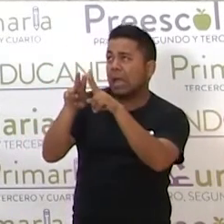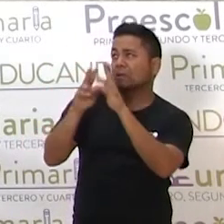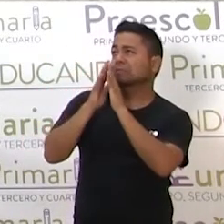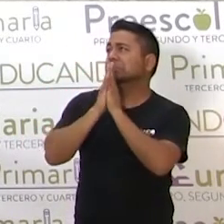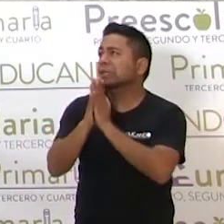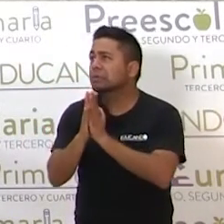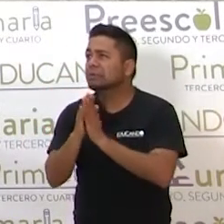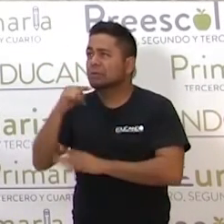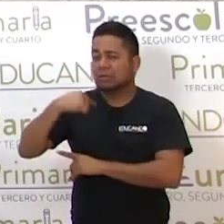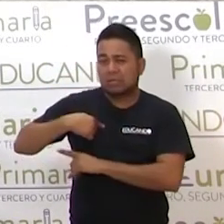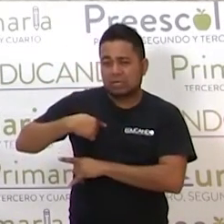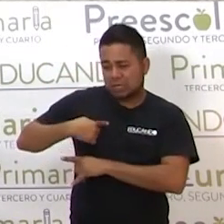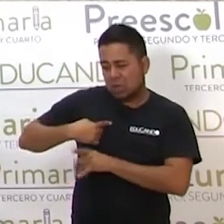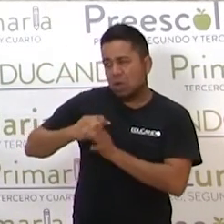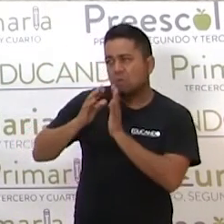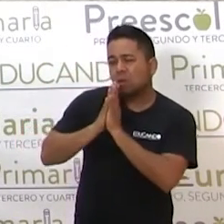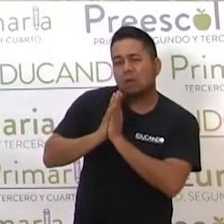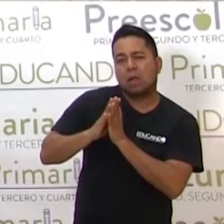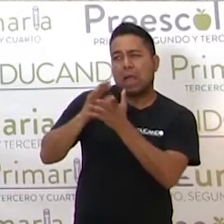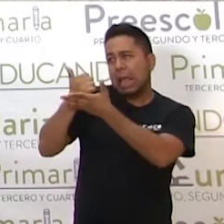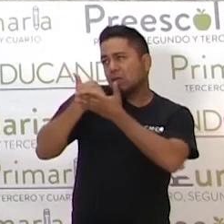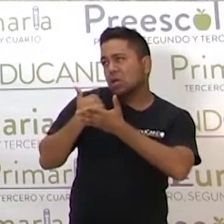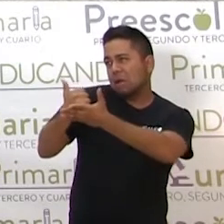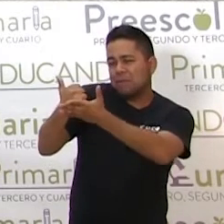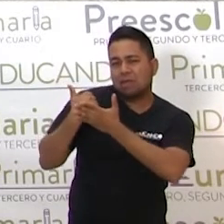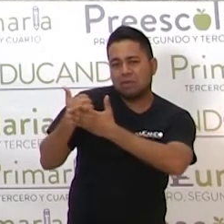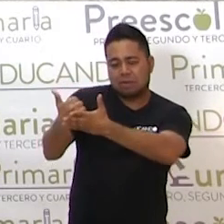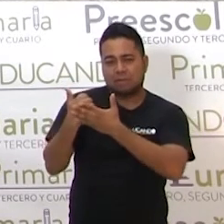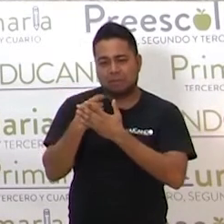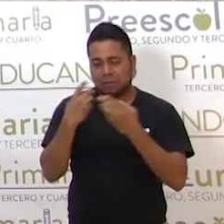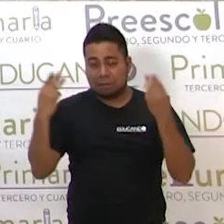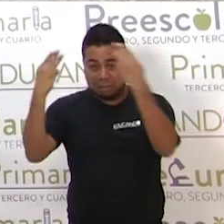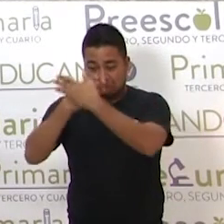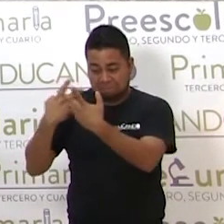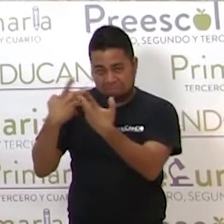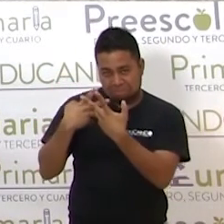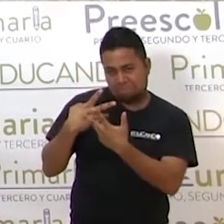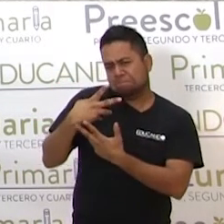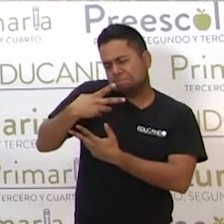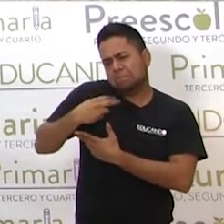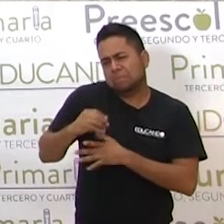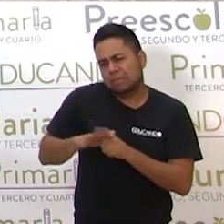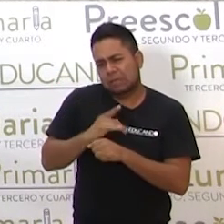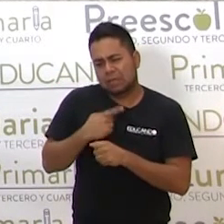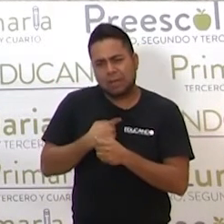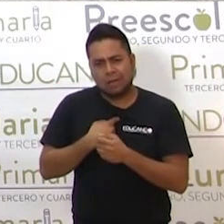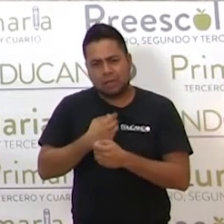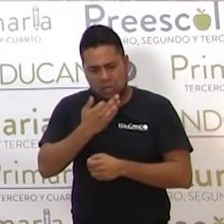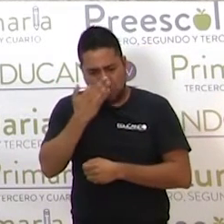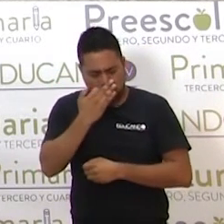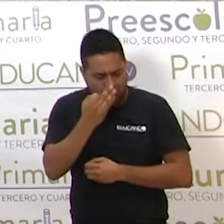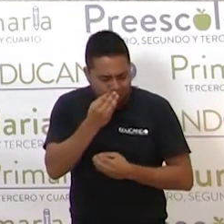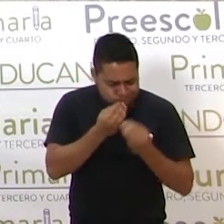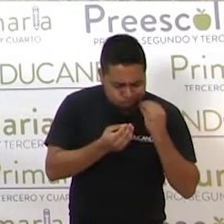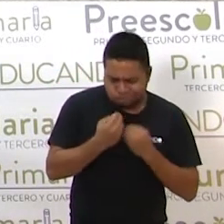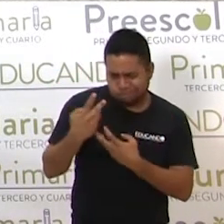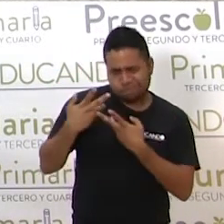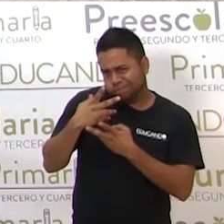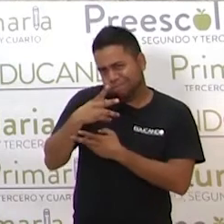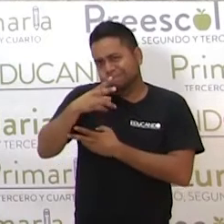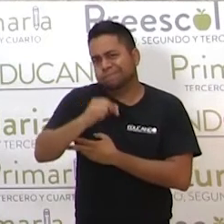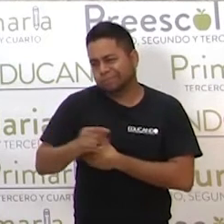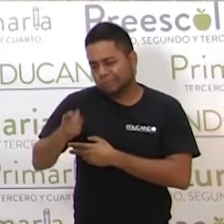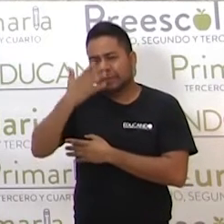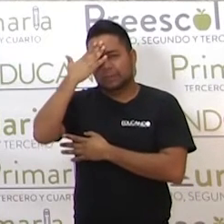que no se le echara a perder su nalga. Mi madrina no me regaña porque me ve comiéndome las flores de su obelisco.